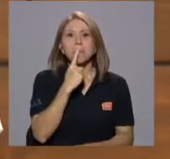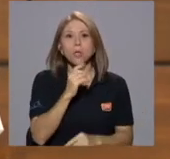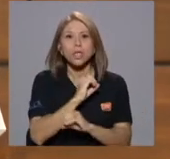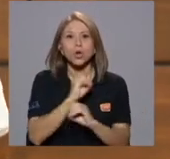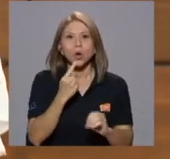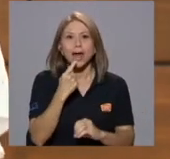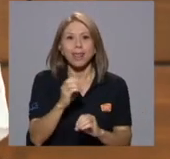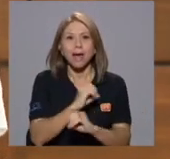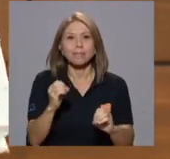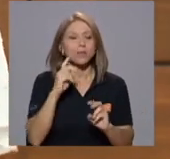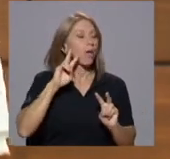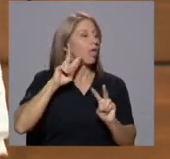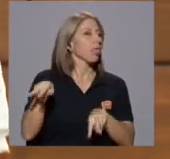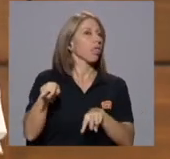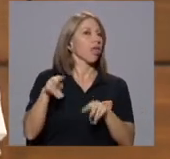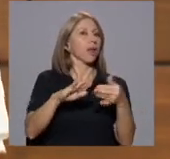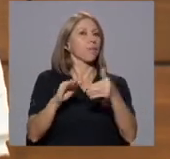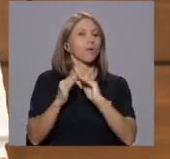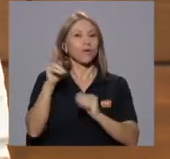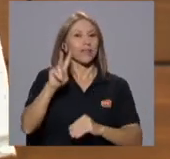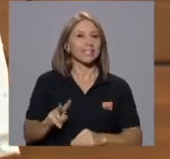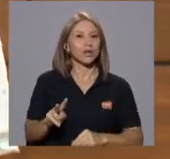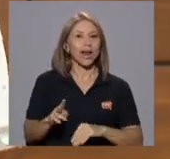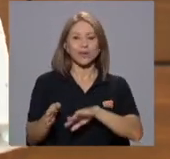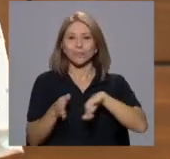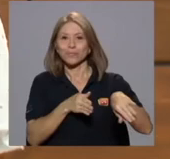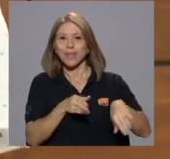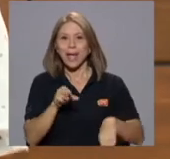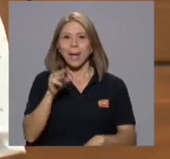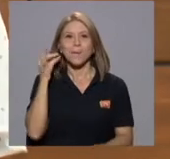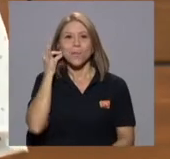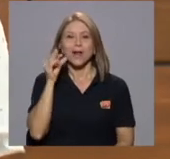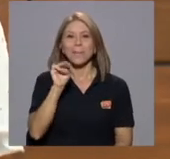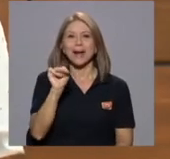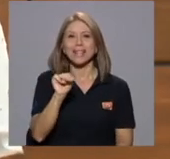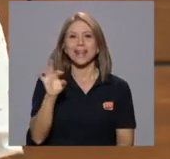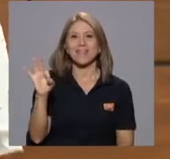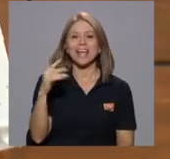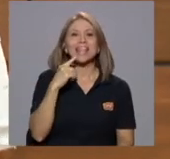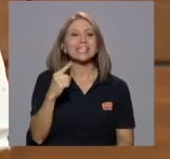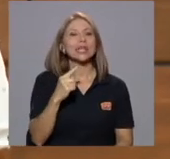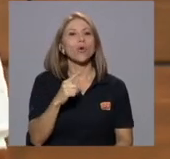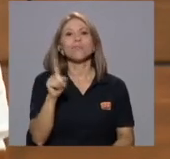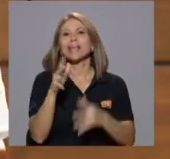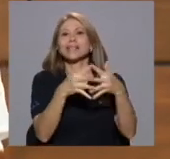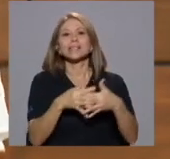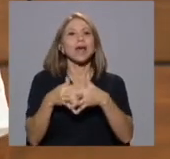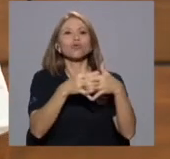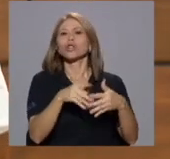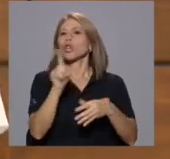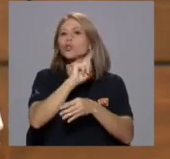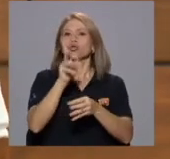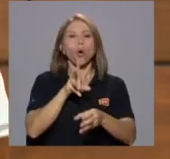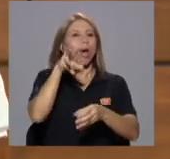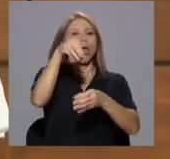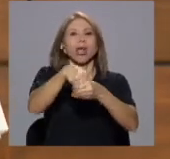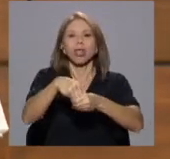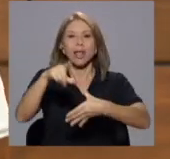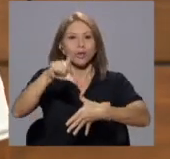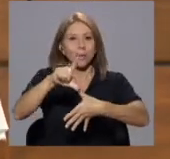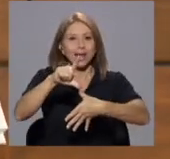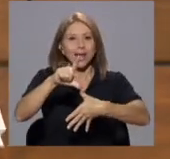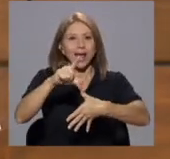pueblo venezolano. Mientras que Martina Fernández comenta: no al intervencionismo de los Estados Unidos en Latinoamérica. Entonces creo que este